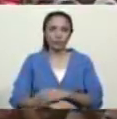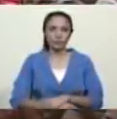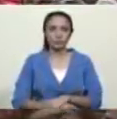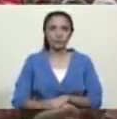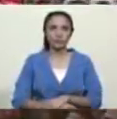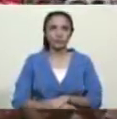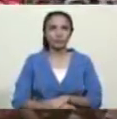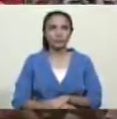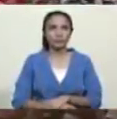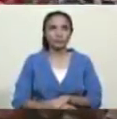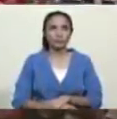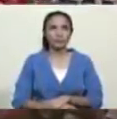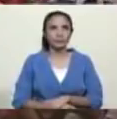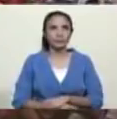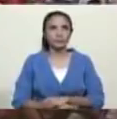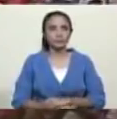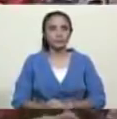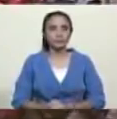gobernarán Portuguesa.